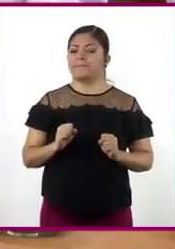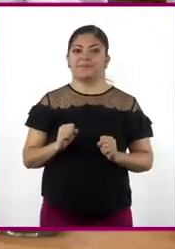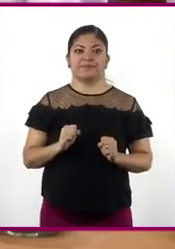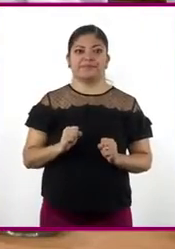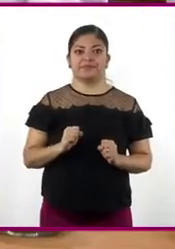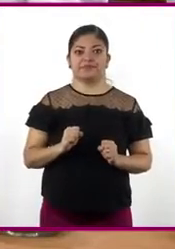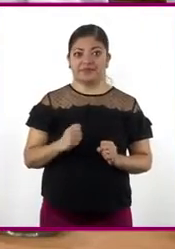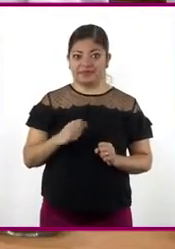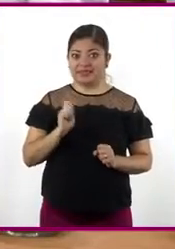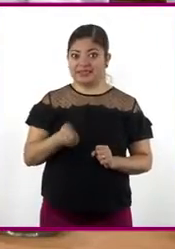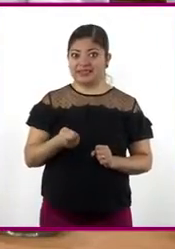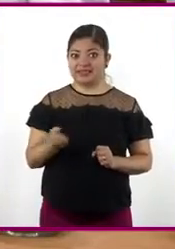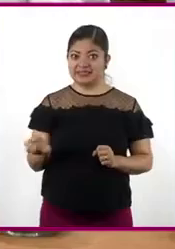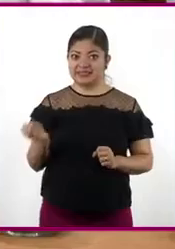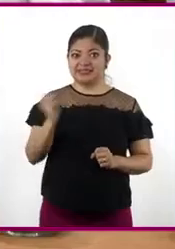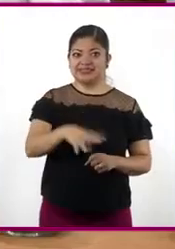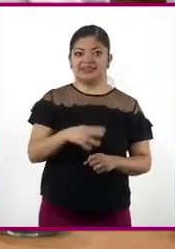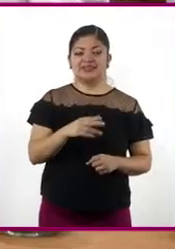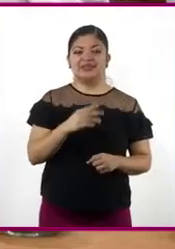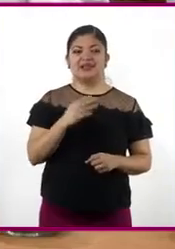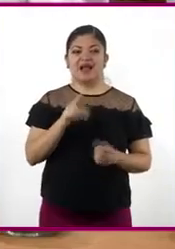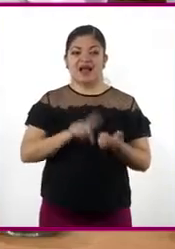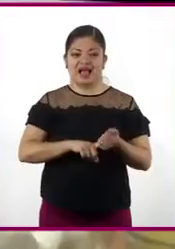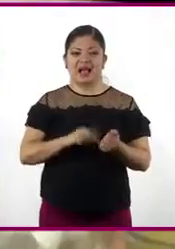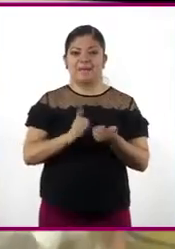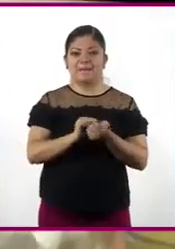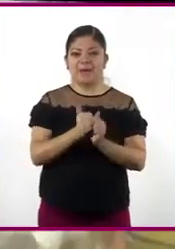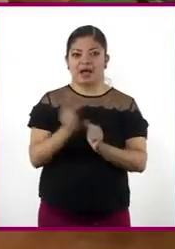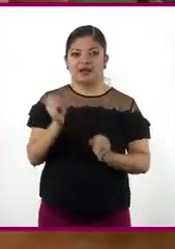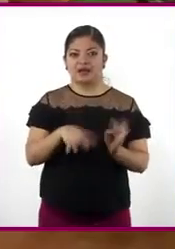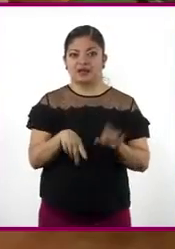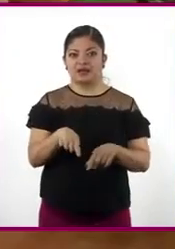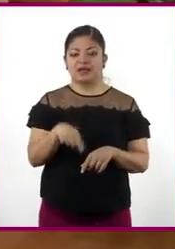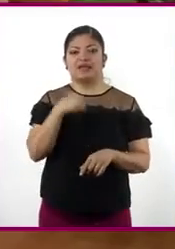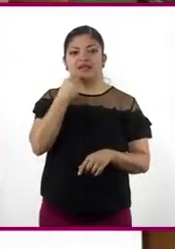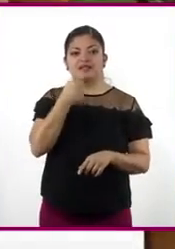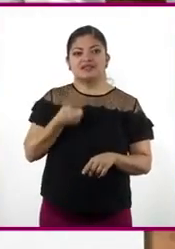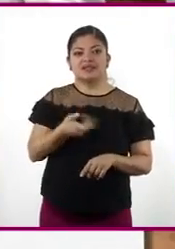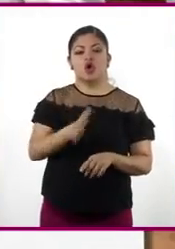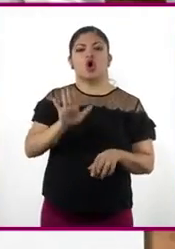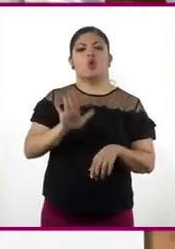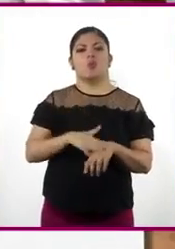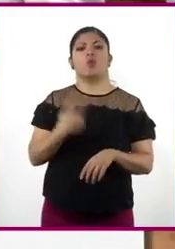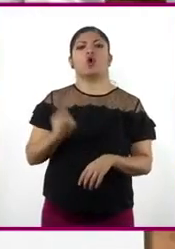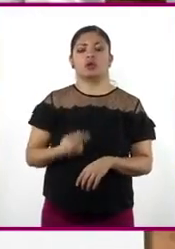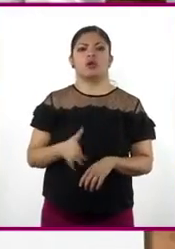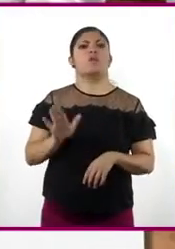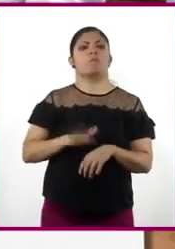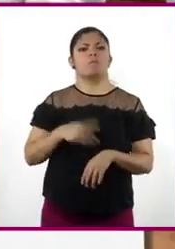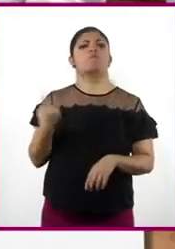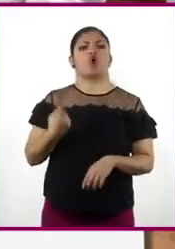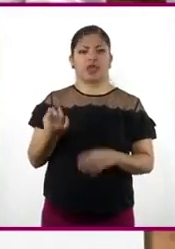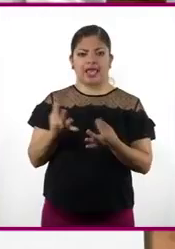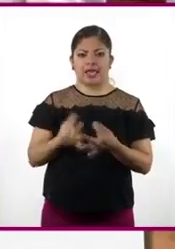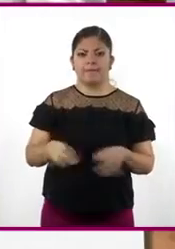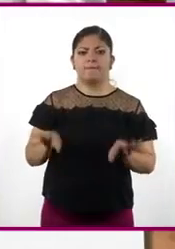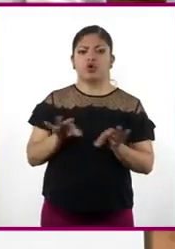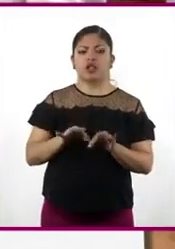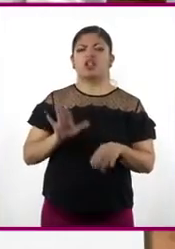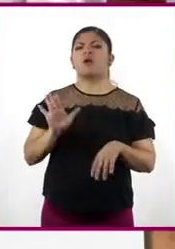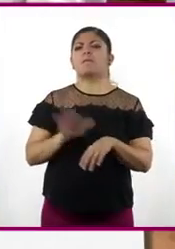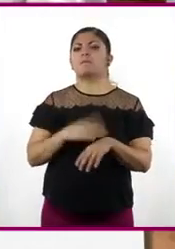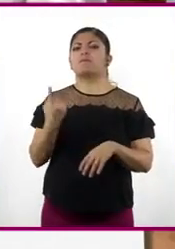Y de crocantes están las del por qué. ¿Por qué es importante? ¿Por qué lo